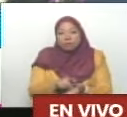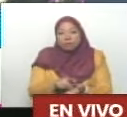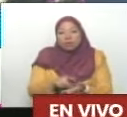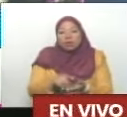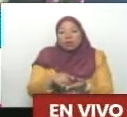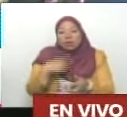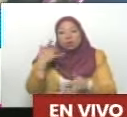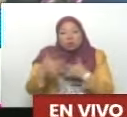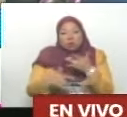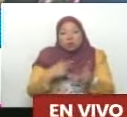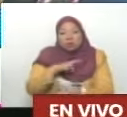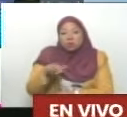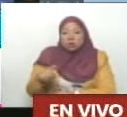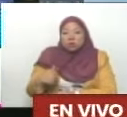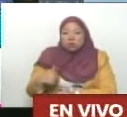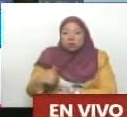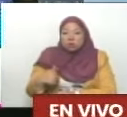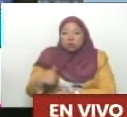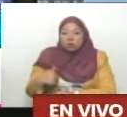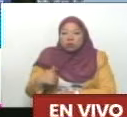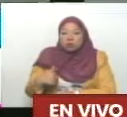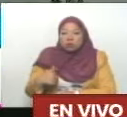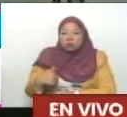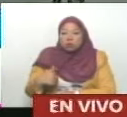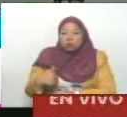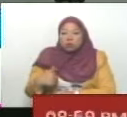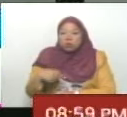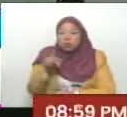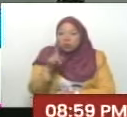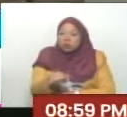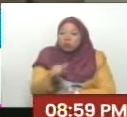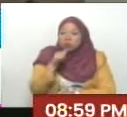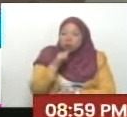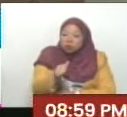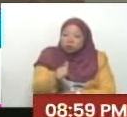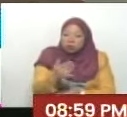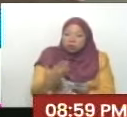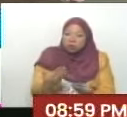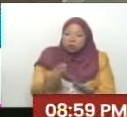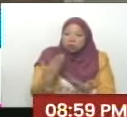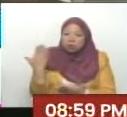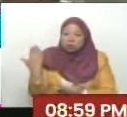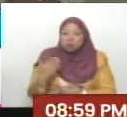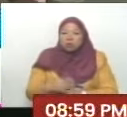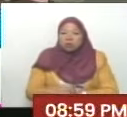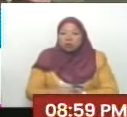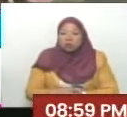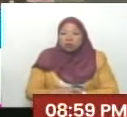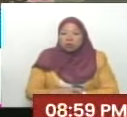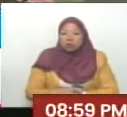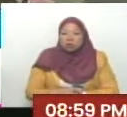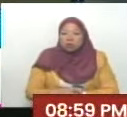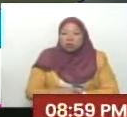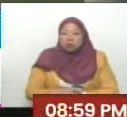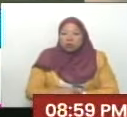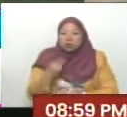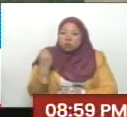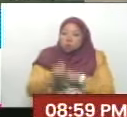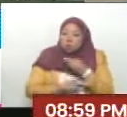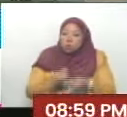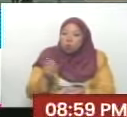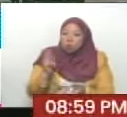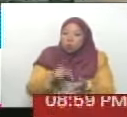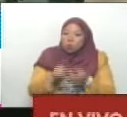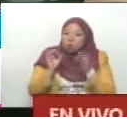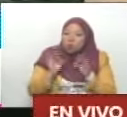haciendo el proceso de alunizaje, que aterriza en la luna. Y ahí va a tomar... En la parte oscura de la luna. En la parte oscura de la luna. Y ahí va a